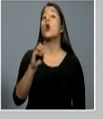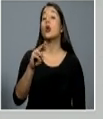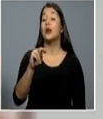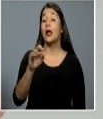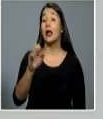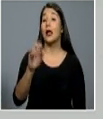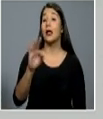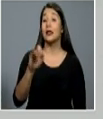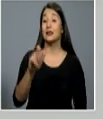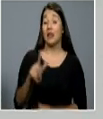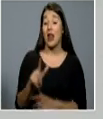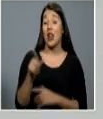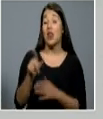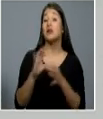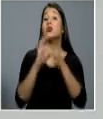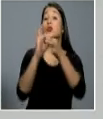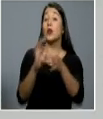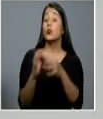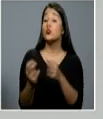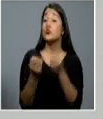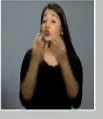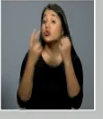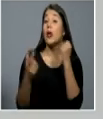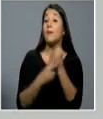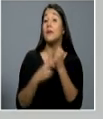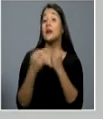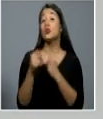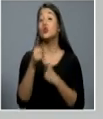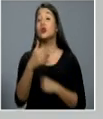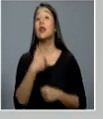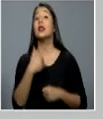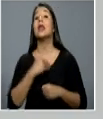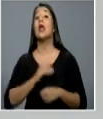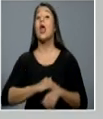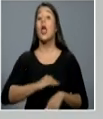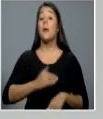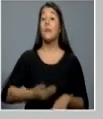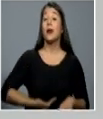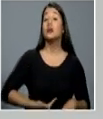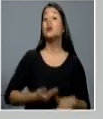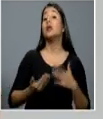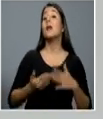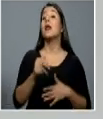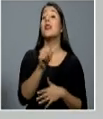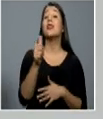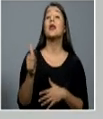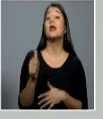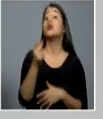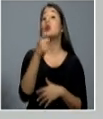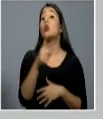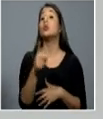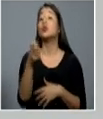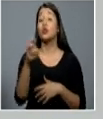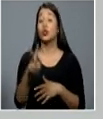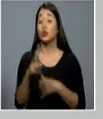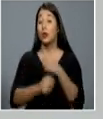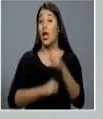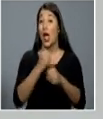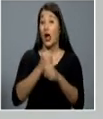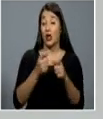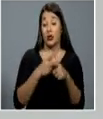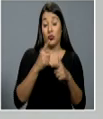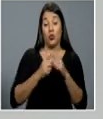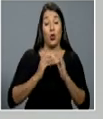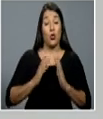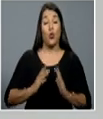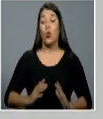hecho de que muchas veces cuando usted está viendo un embarazo en una niña de 10, 12, 13 años, el cuerpo todavía de esa